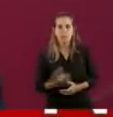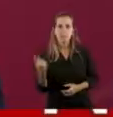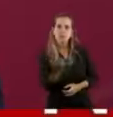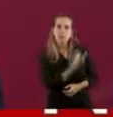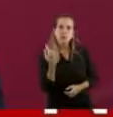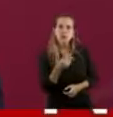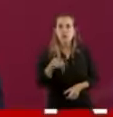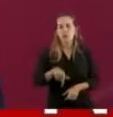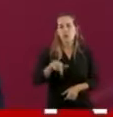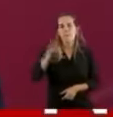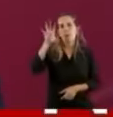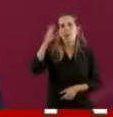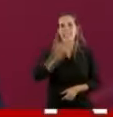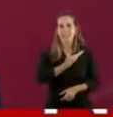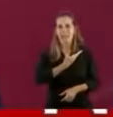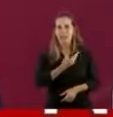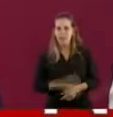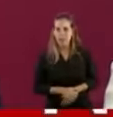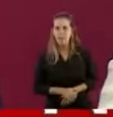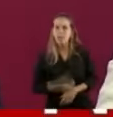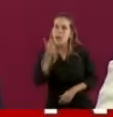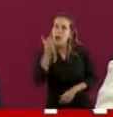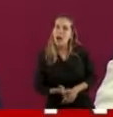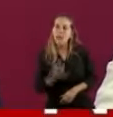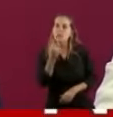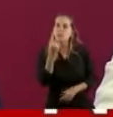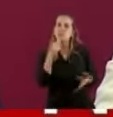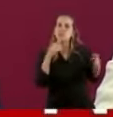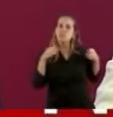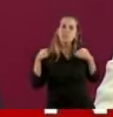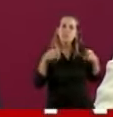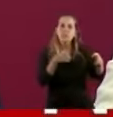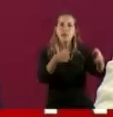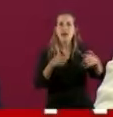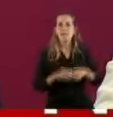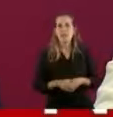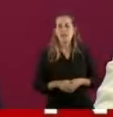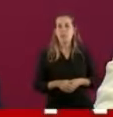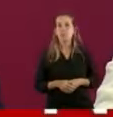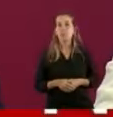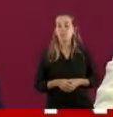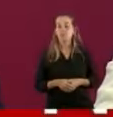Nosotros en Santa Fe tenemos un camino, que es el camino